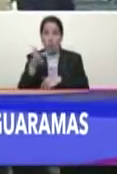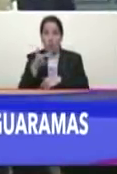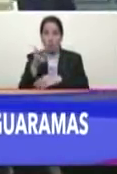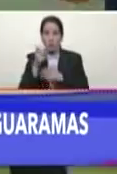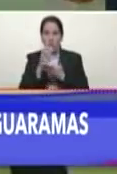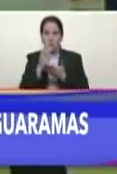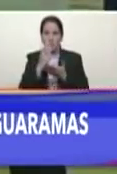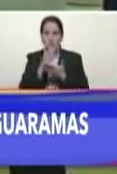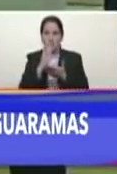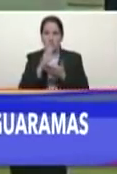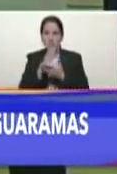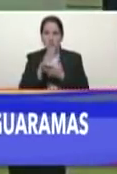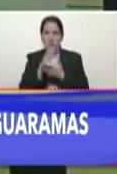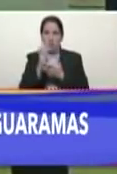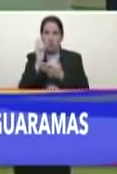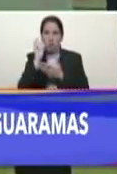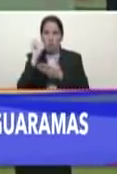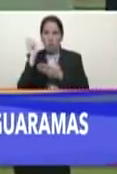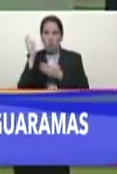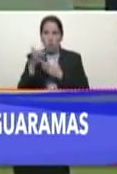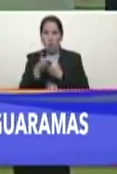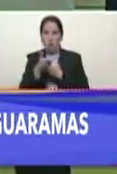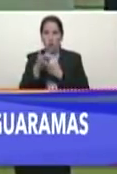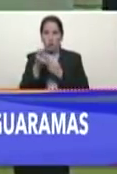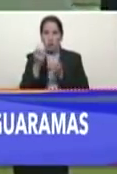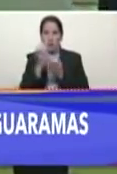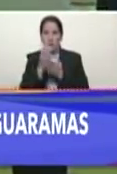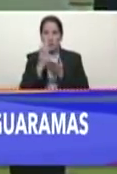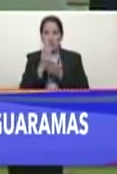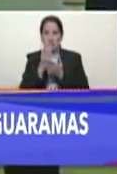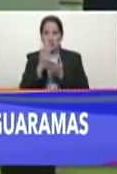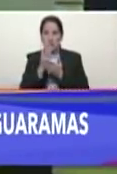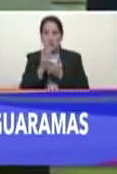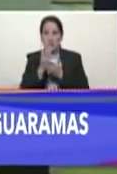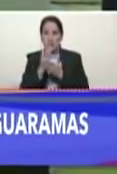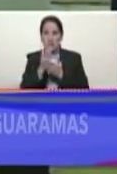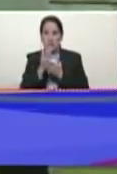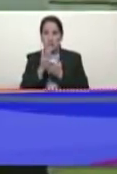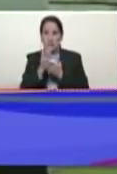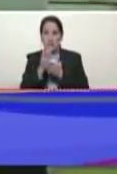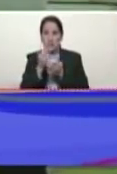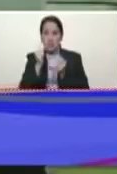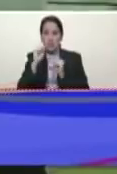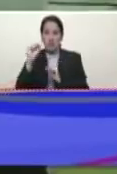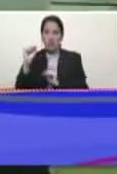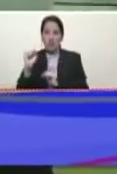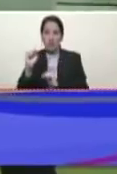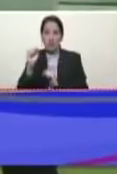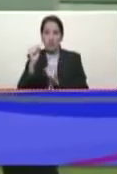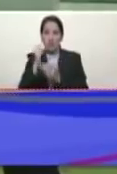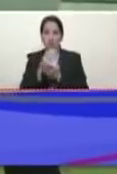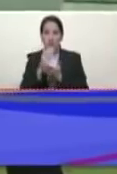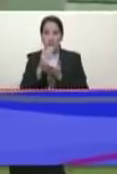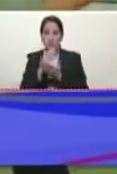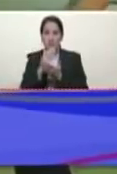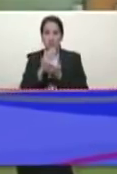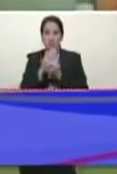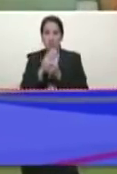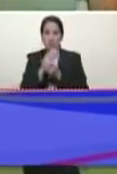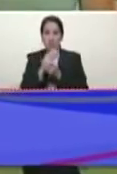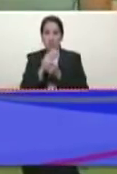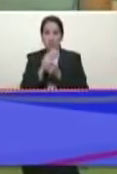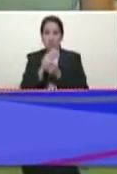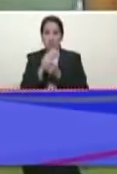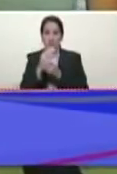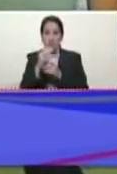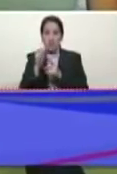el pueblo comprometido que defiende cada día con producción. Producir es vencer, y estamos venciendo